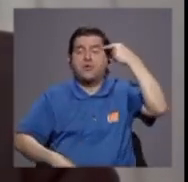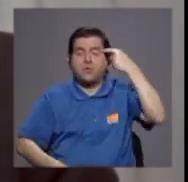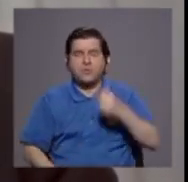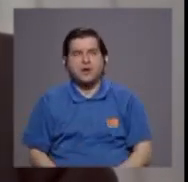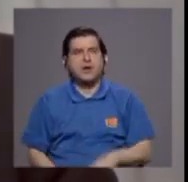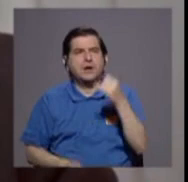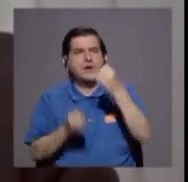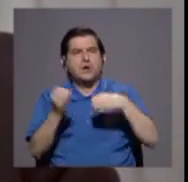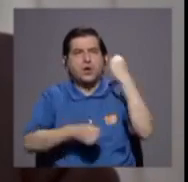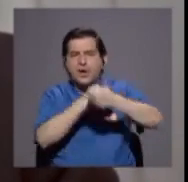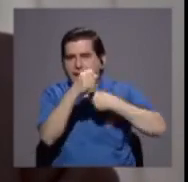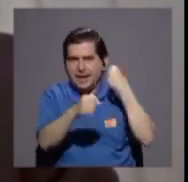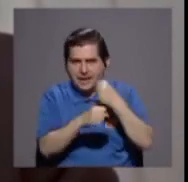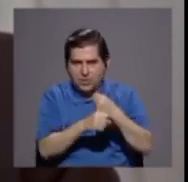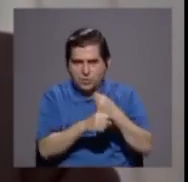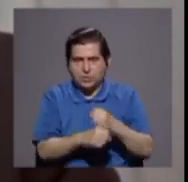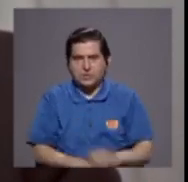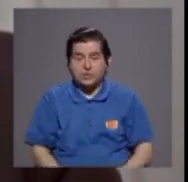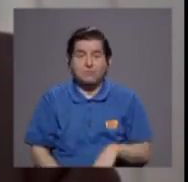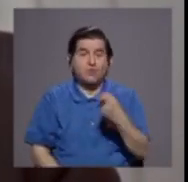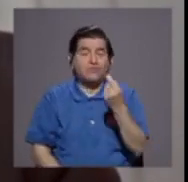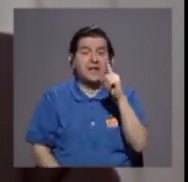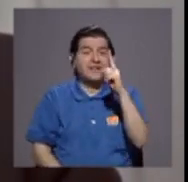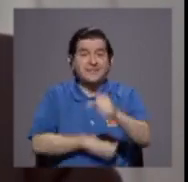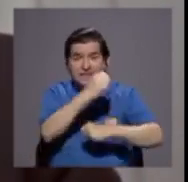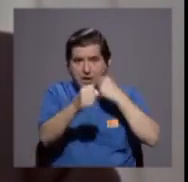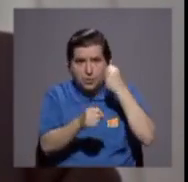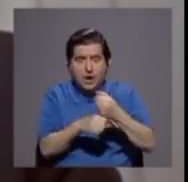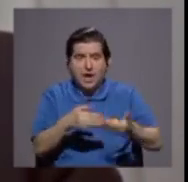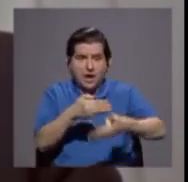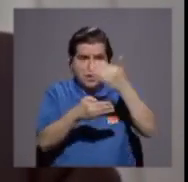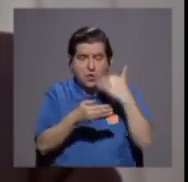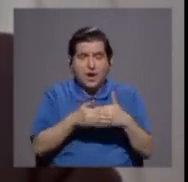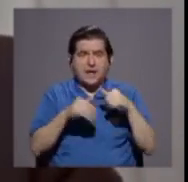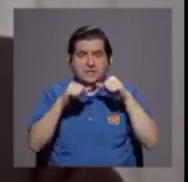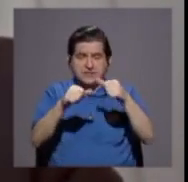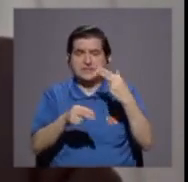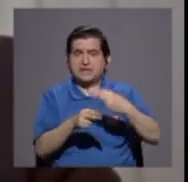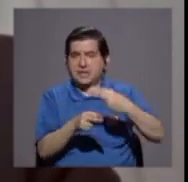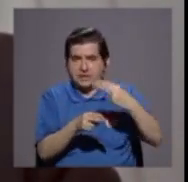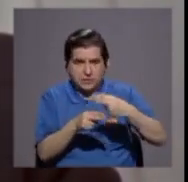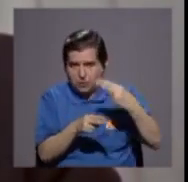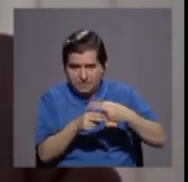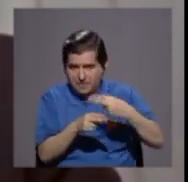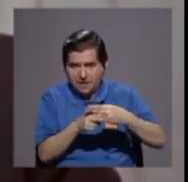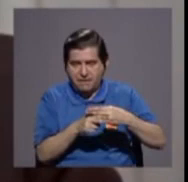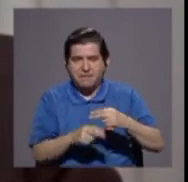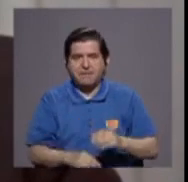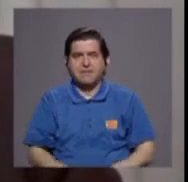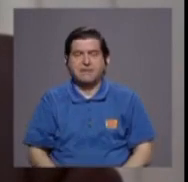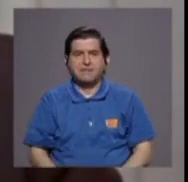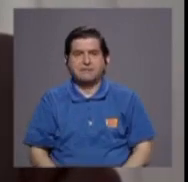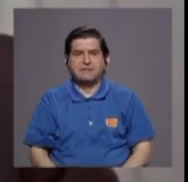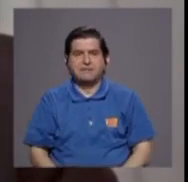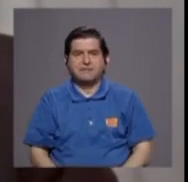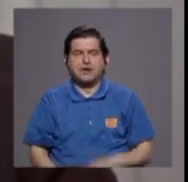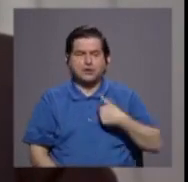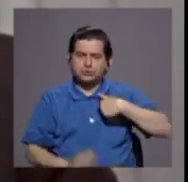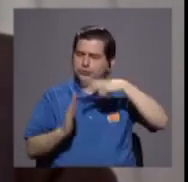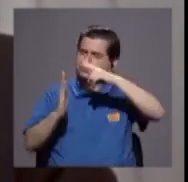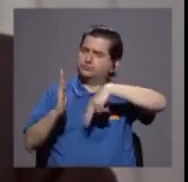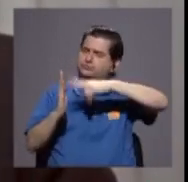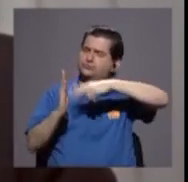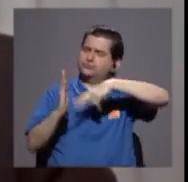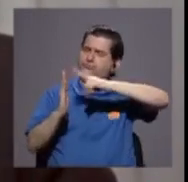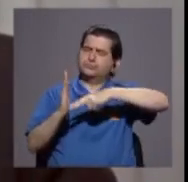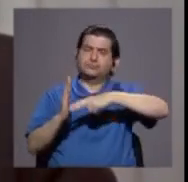el último año, porque lo que queda es un año antes del siguiente nombramiento, según leí